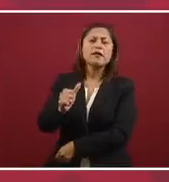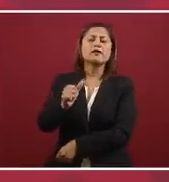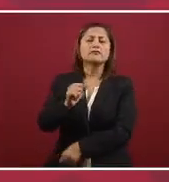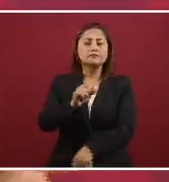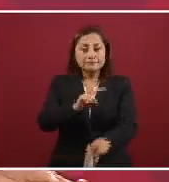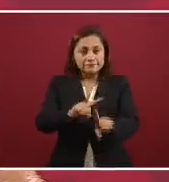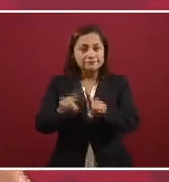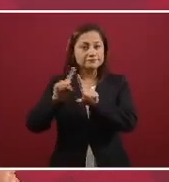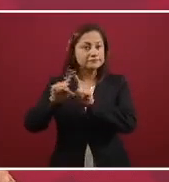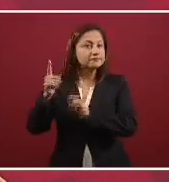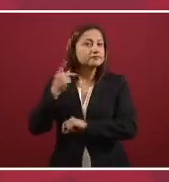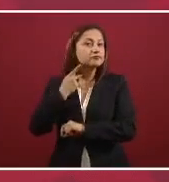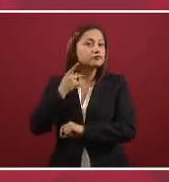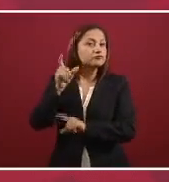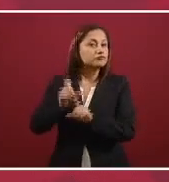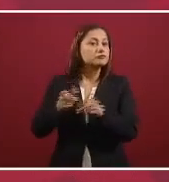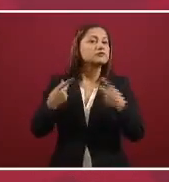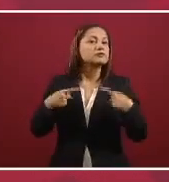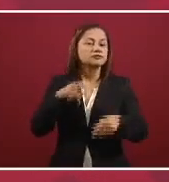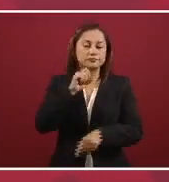y